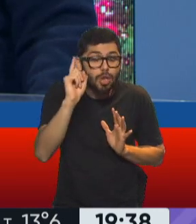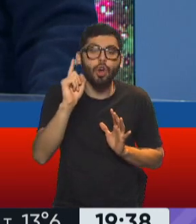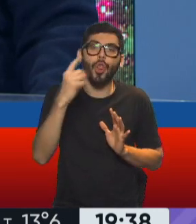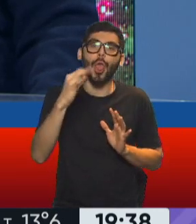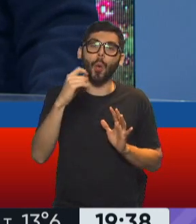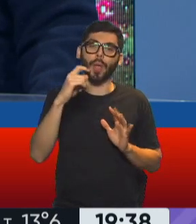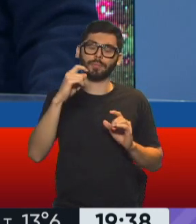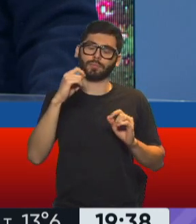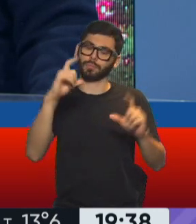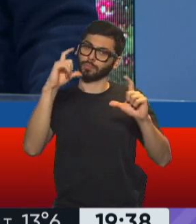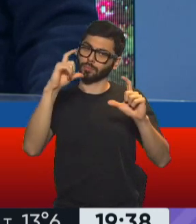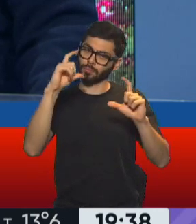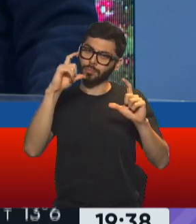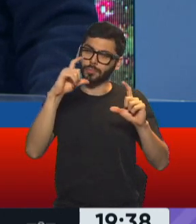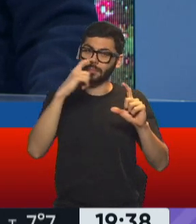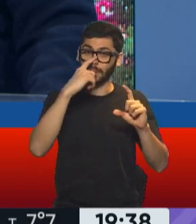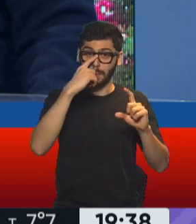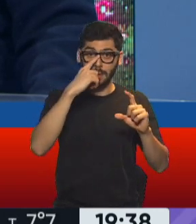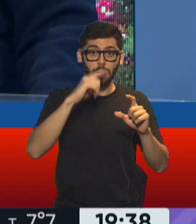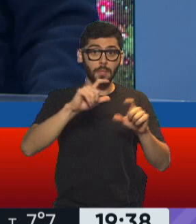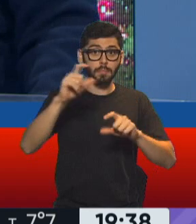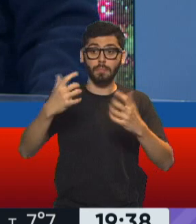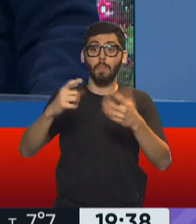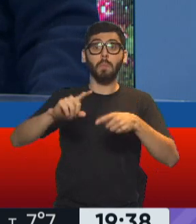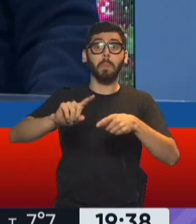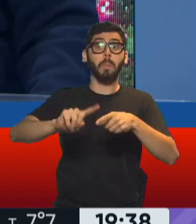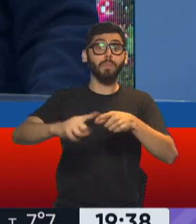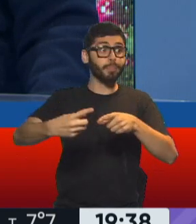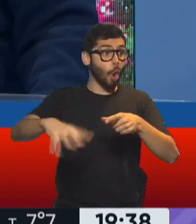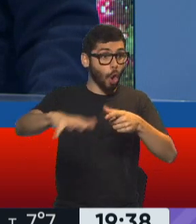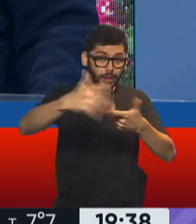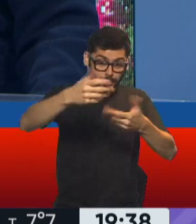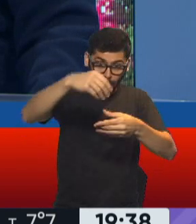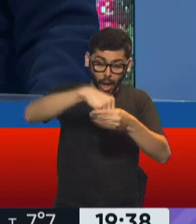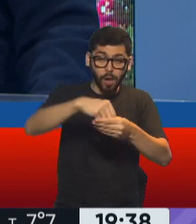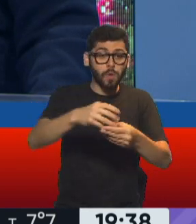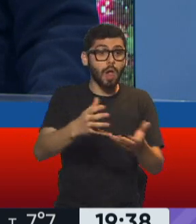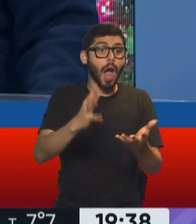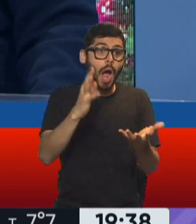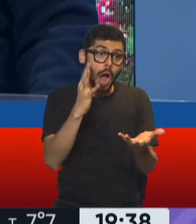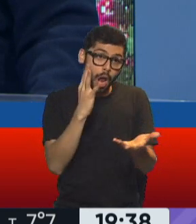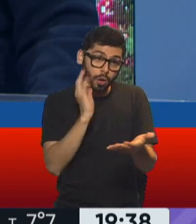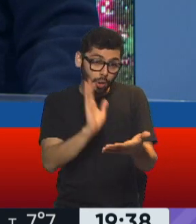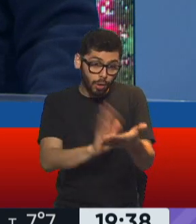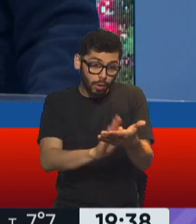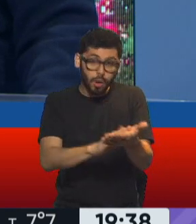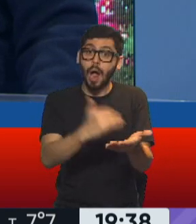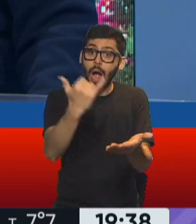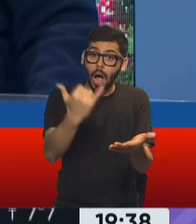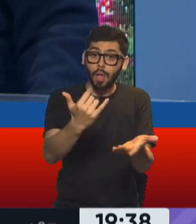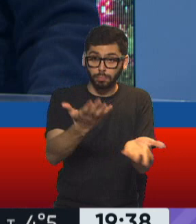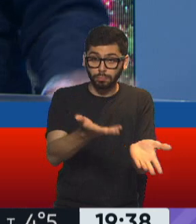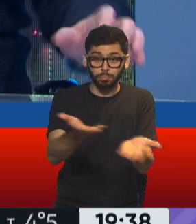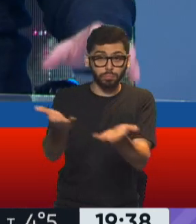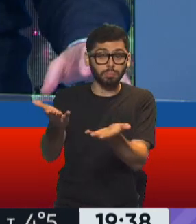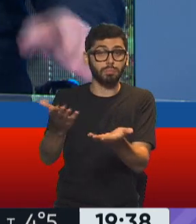que decirle a quienes han sido y son parte del sistema político que si tienen algo concreto, acudan a los mecanismos que tienen.